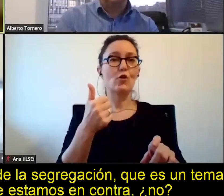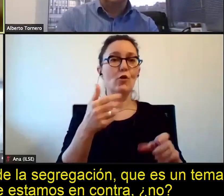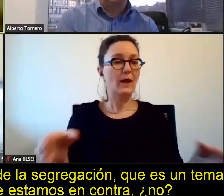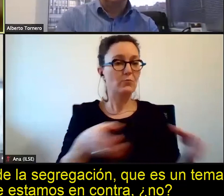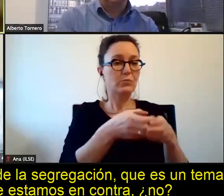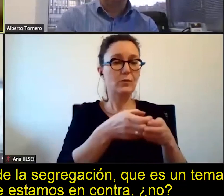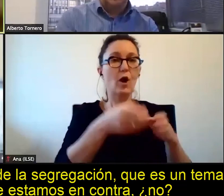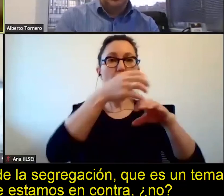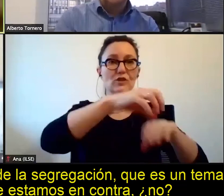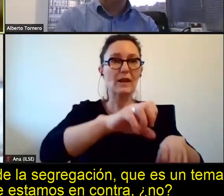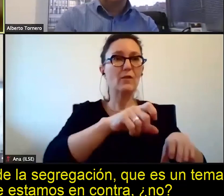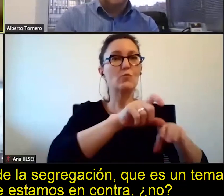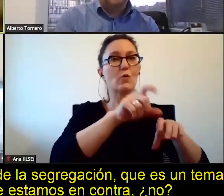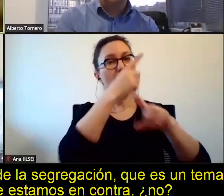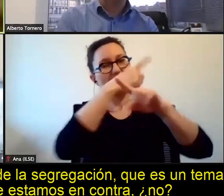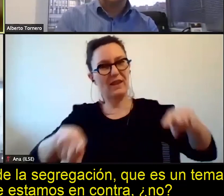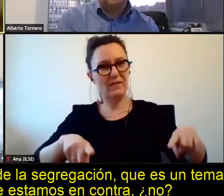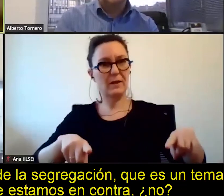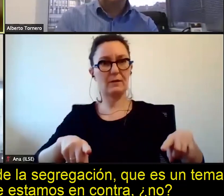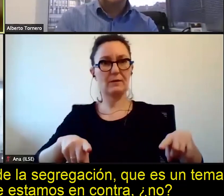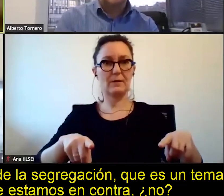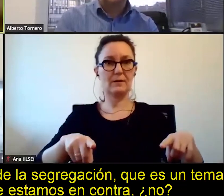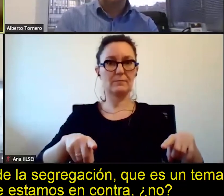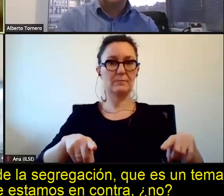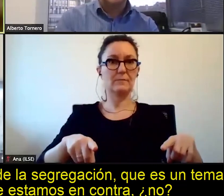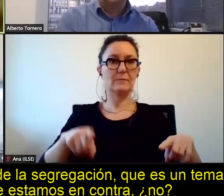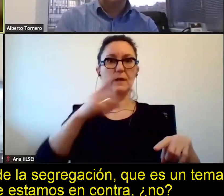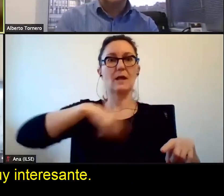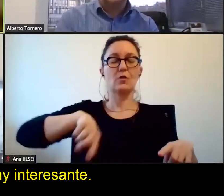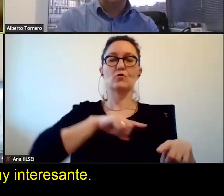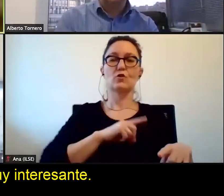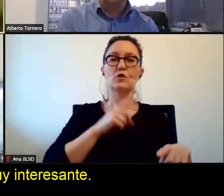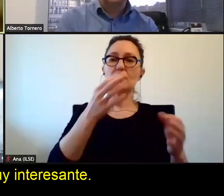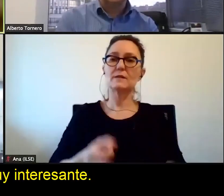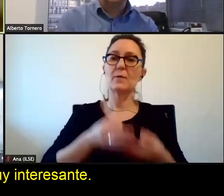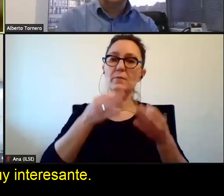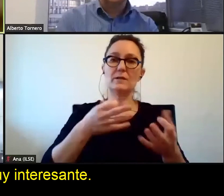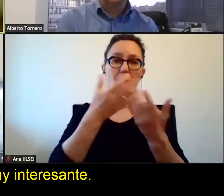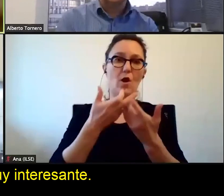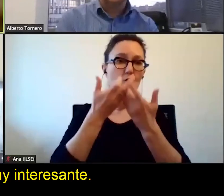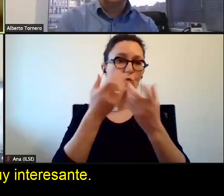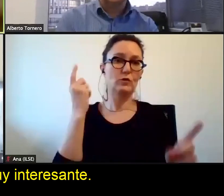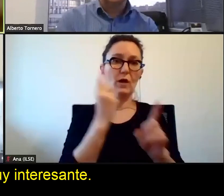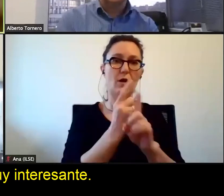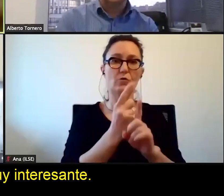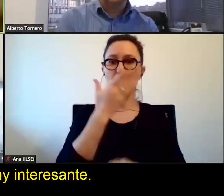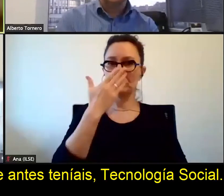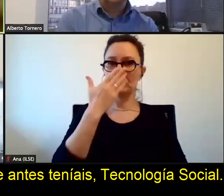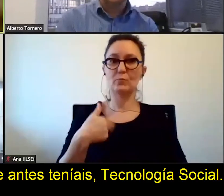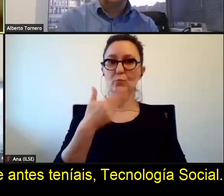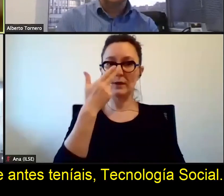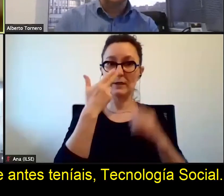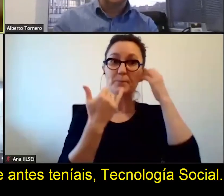segregación, que es un tema en el cual nosotros siempre estamos en contra, ¿no? Pues sí, muy, muy interesante. Javier, dentro